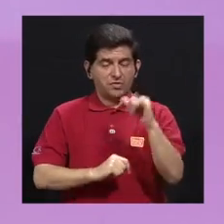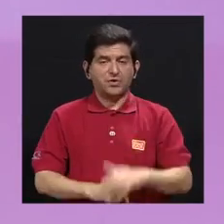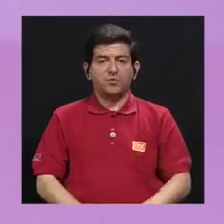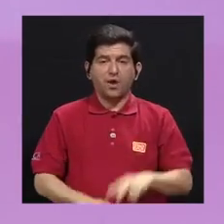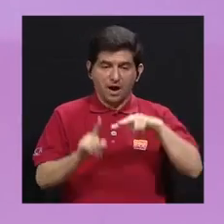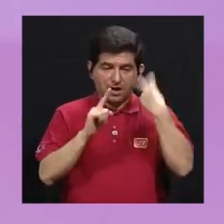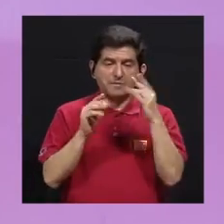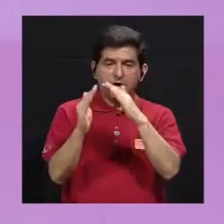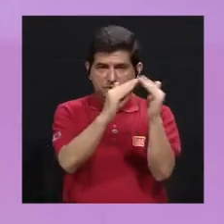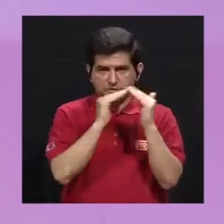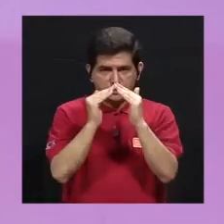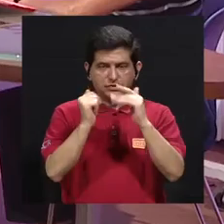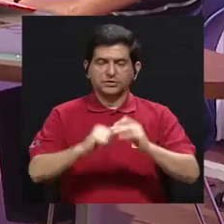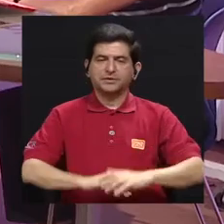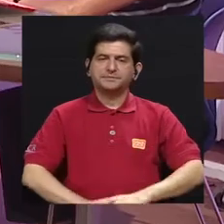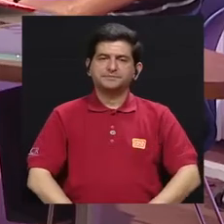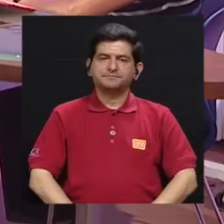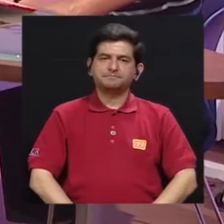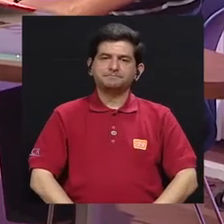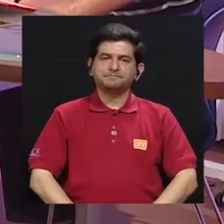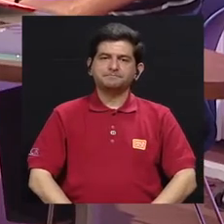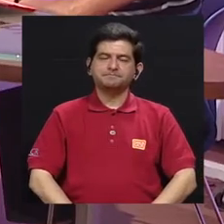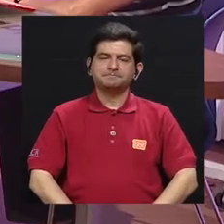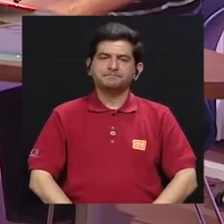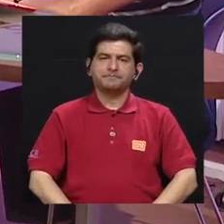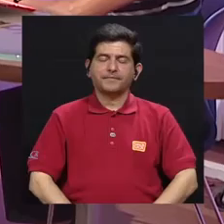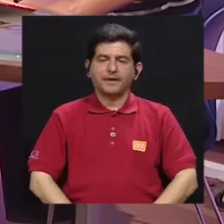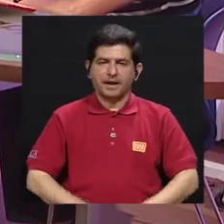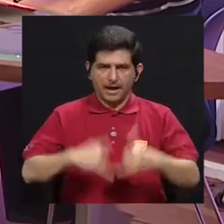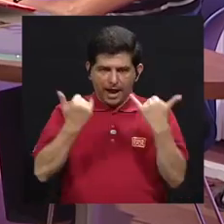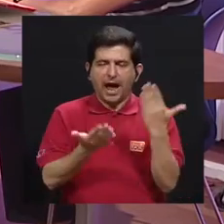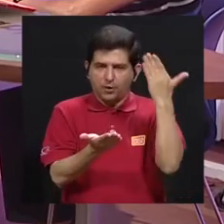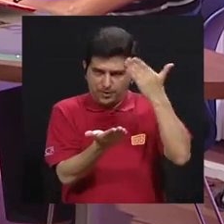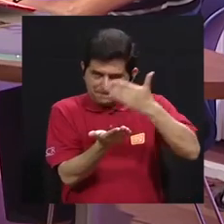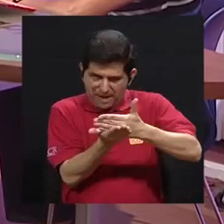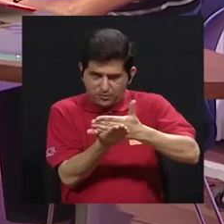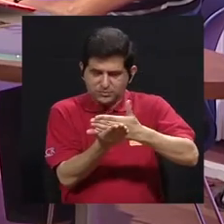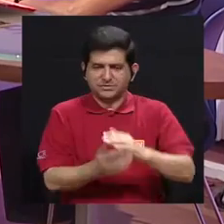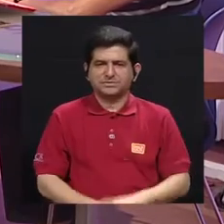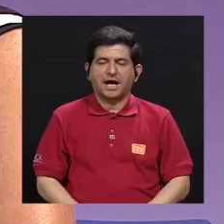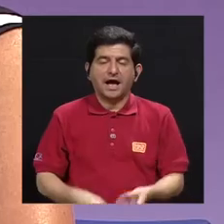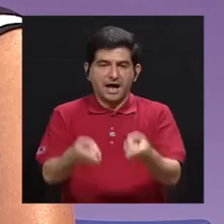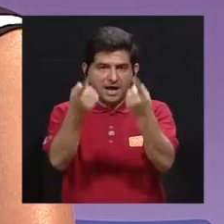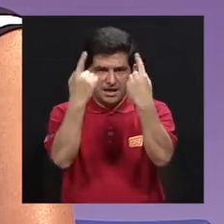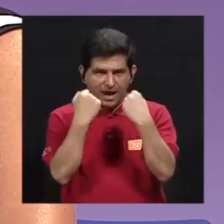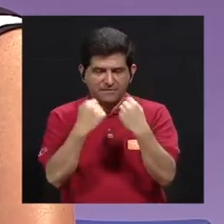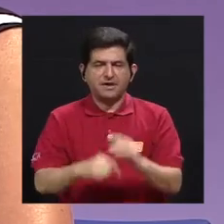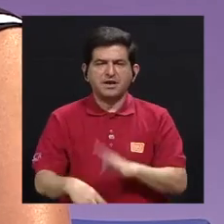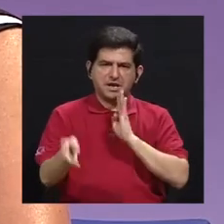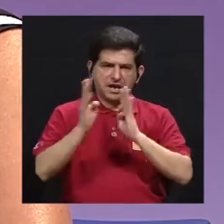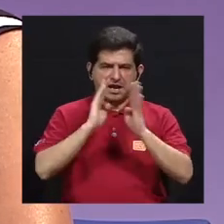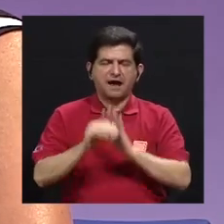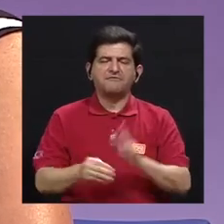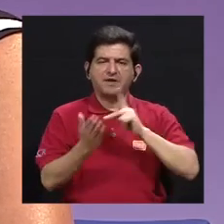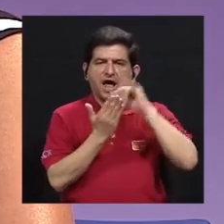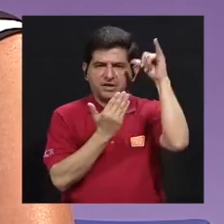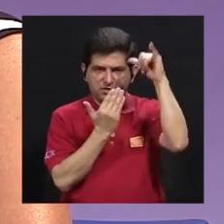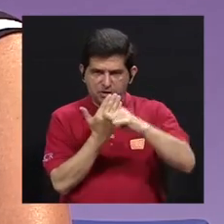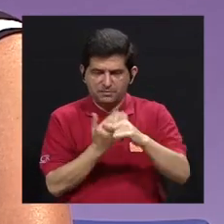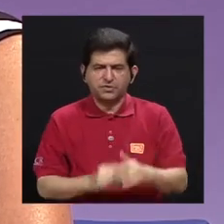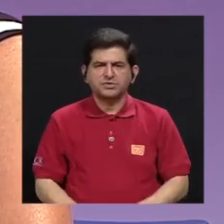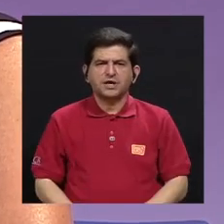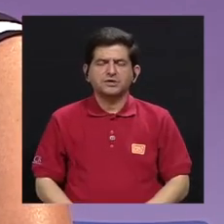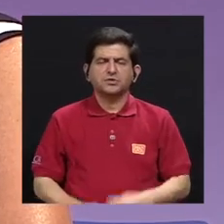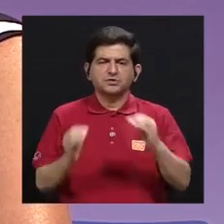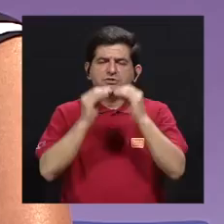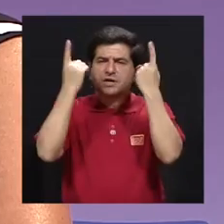también desde el punto de vista comunitario bueno vamos a hacer un corte y de regreso vamos a hablar sobre esos proyectos